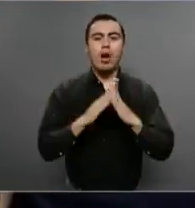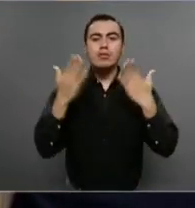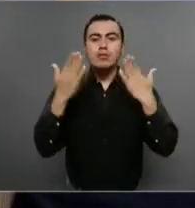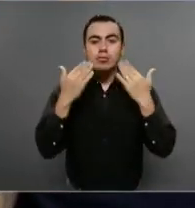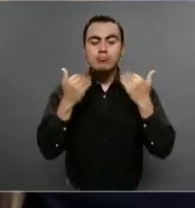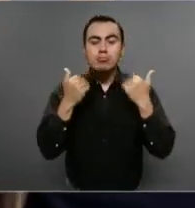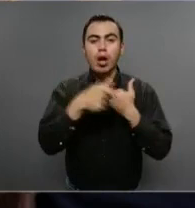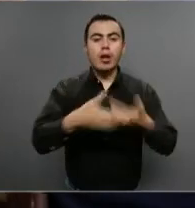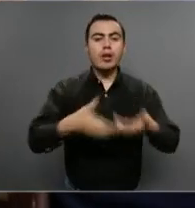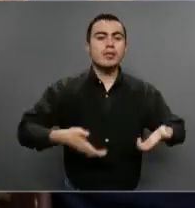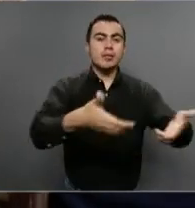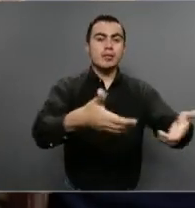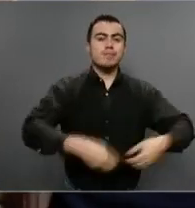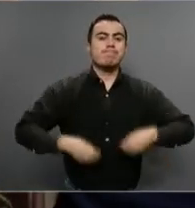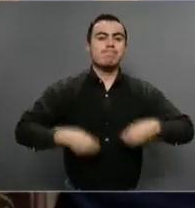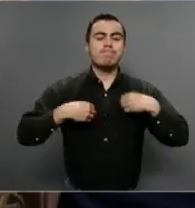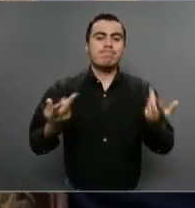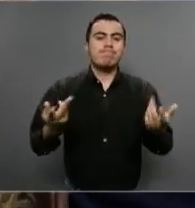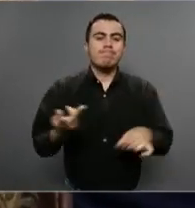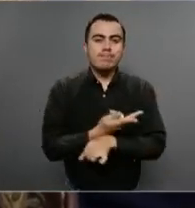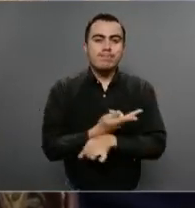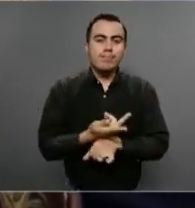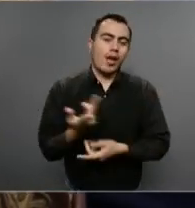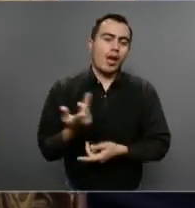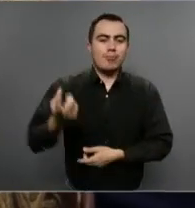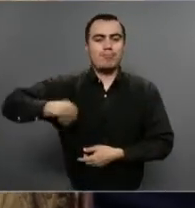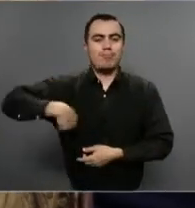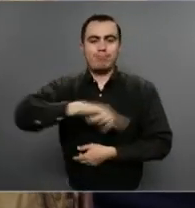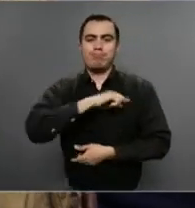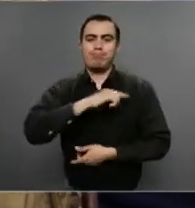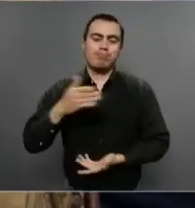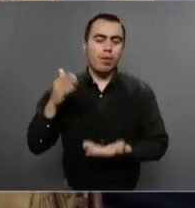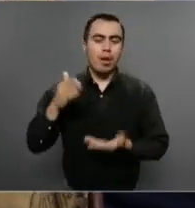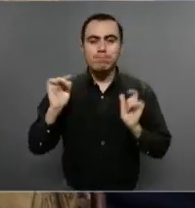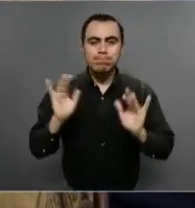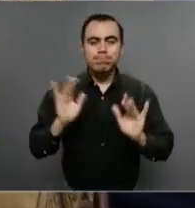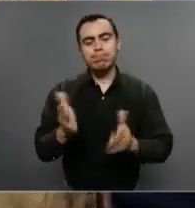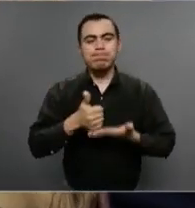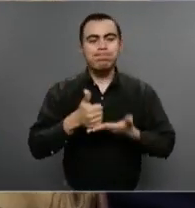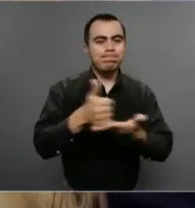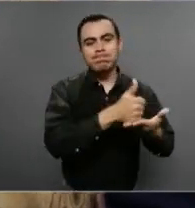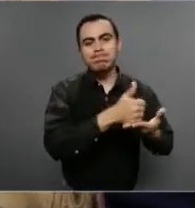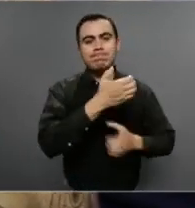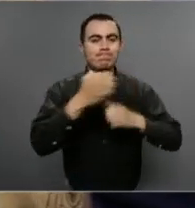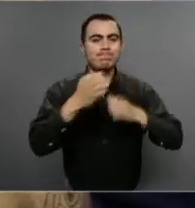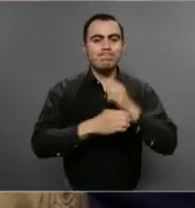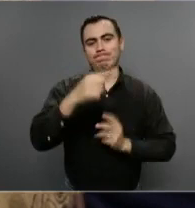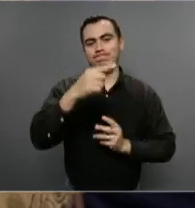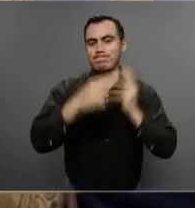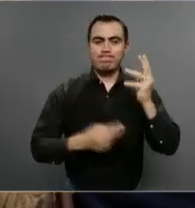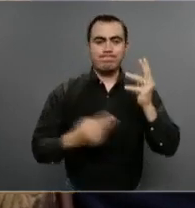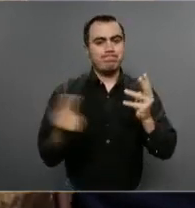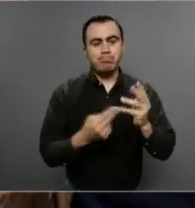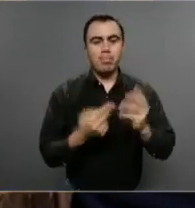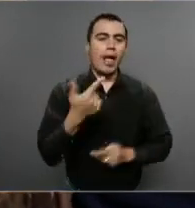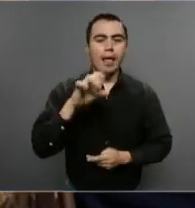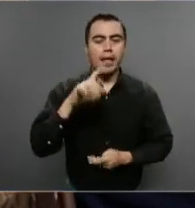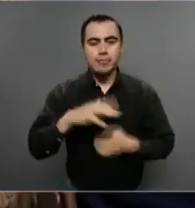ocasión diseñamos igual una campaña para salir a las calles, a proveerles de insumos como gel,